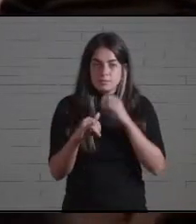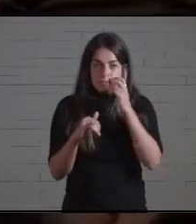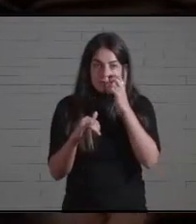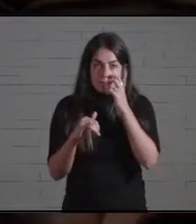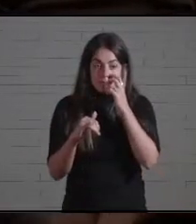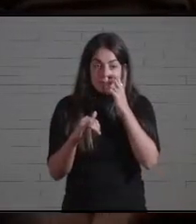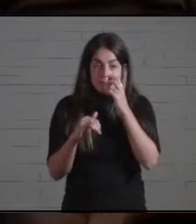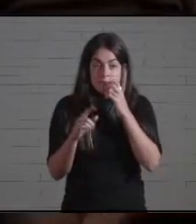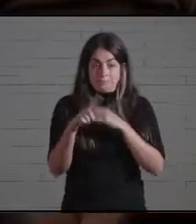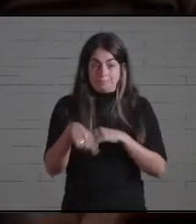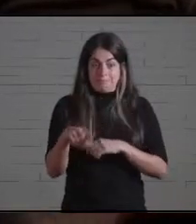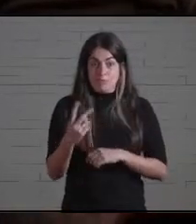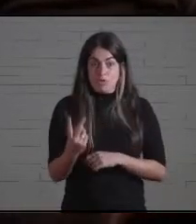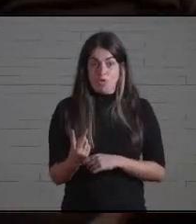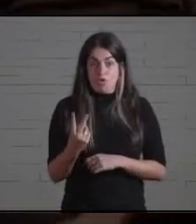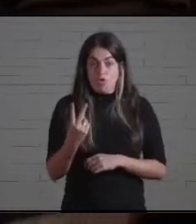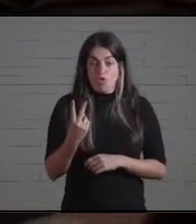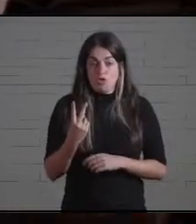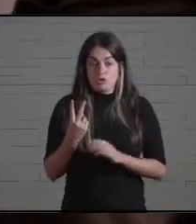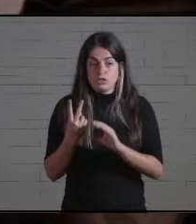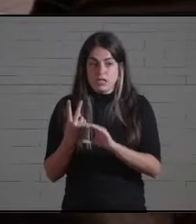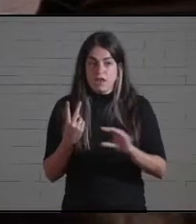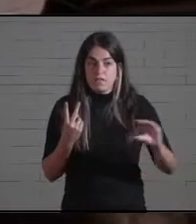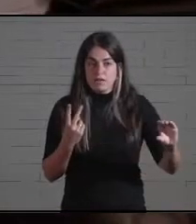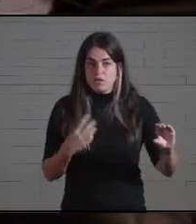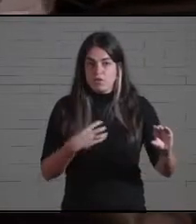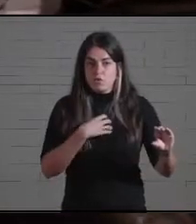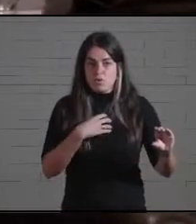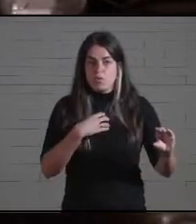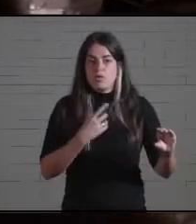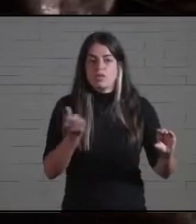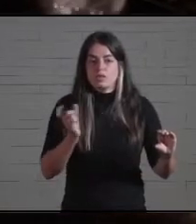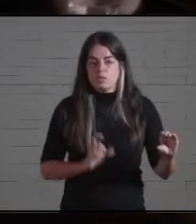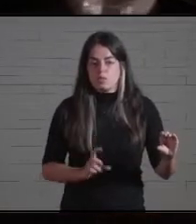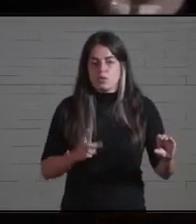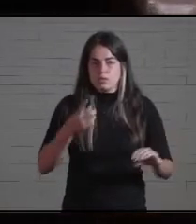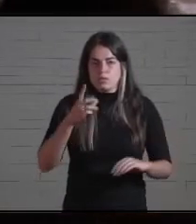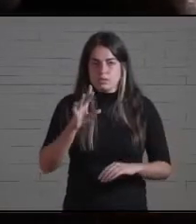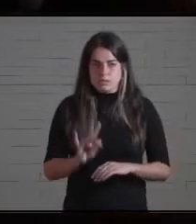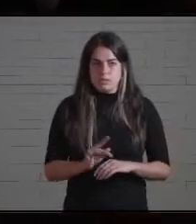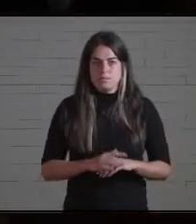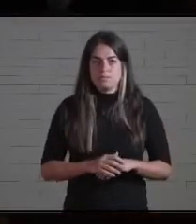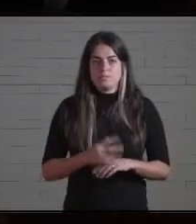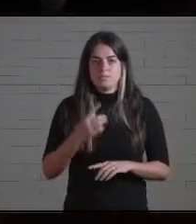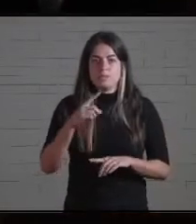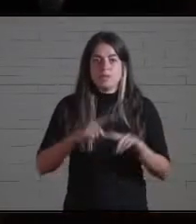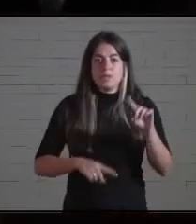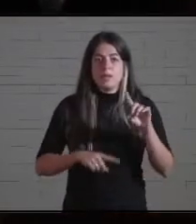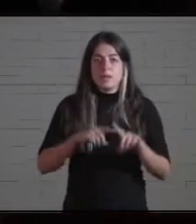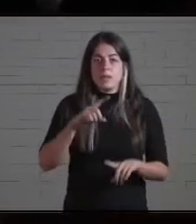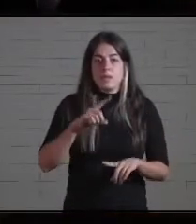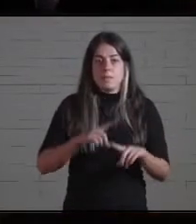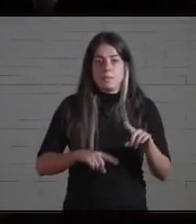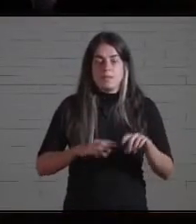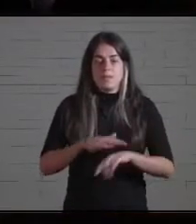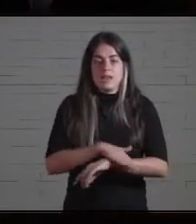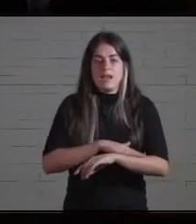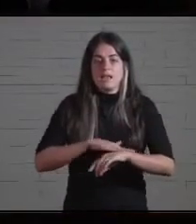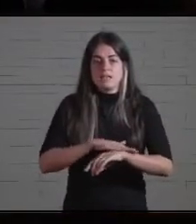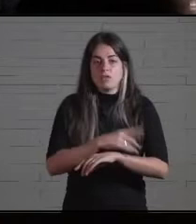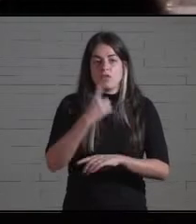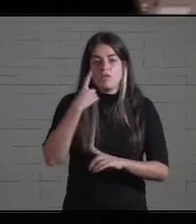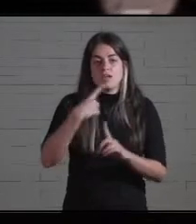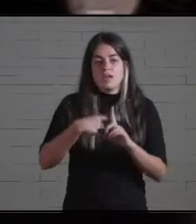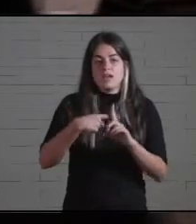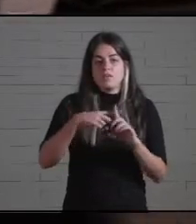los cuales 2 no serán transferibles y remunerados, según el nivel que establezca el Estado miembro. Bueno, aquí esto